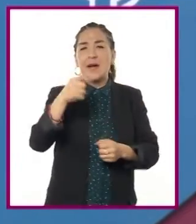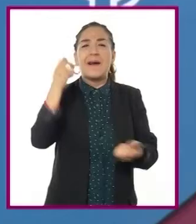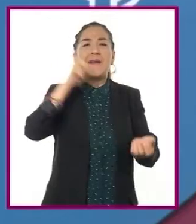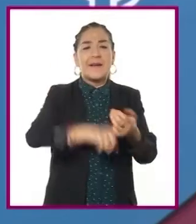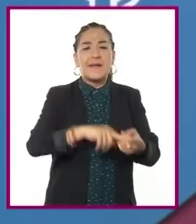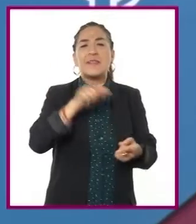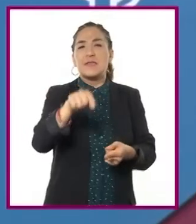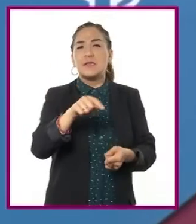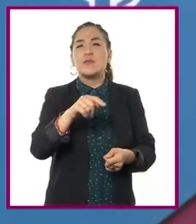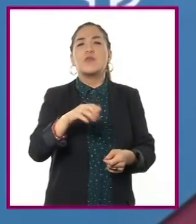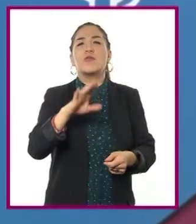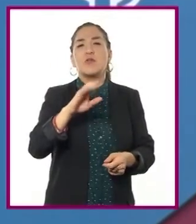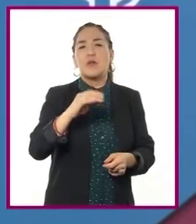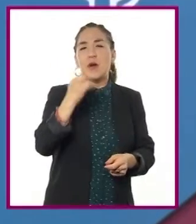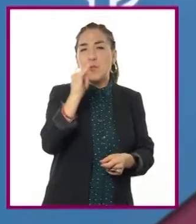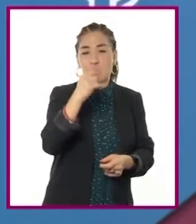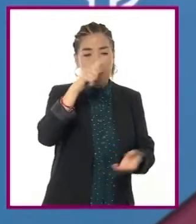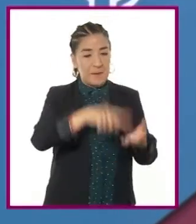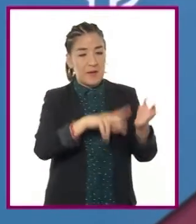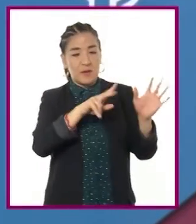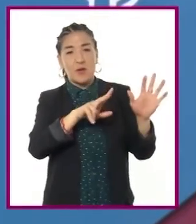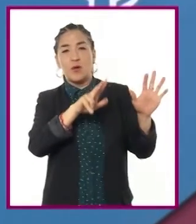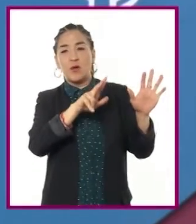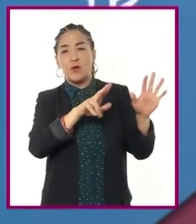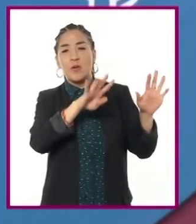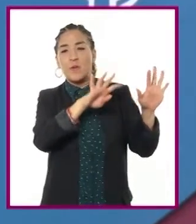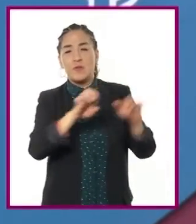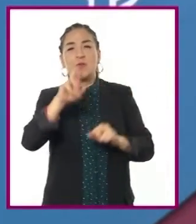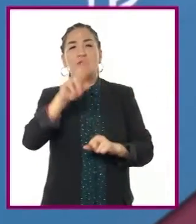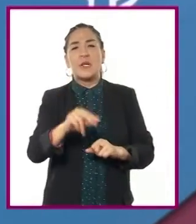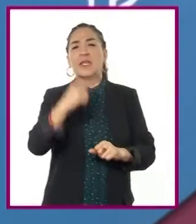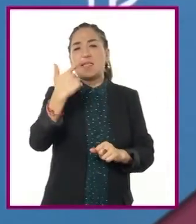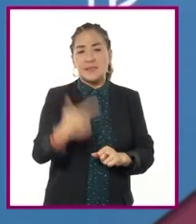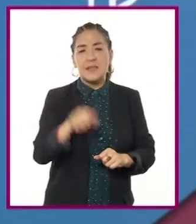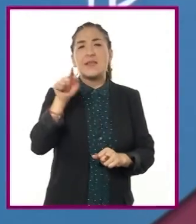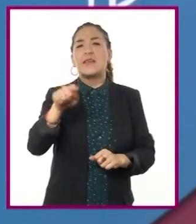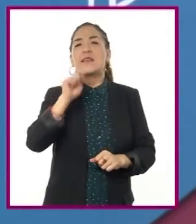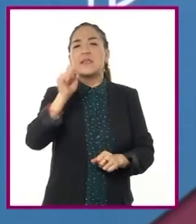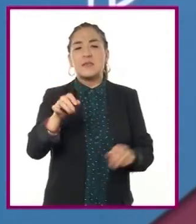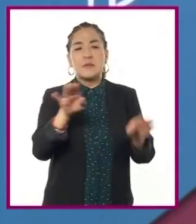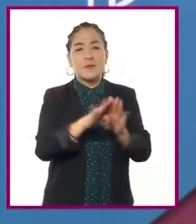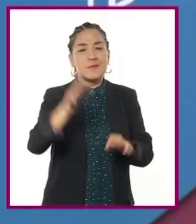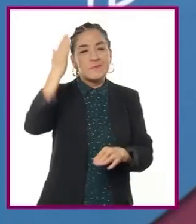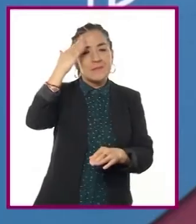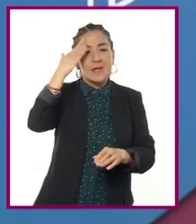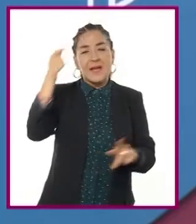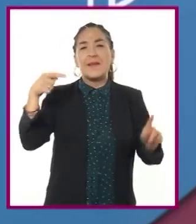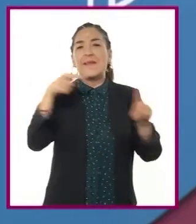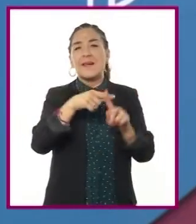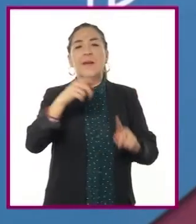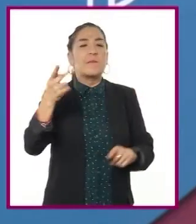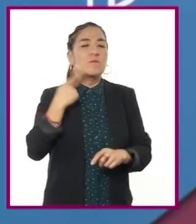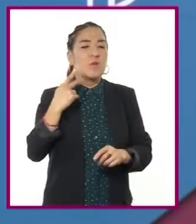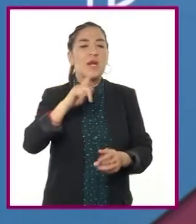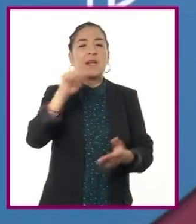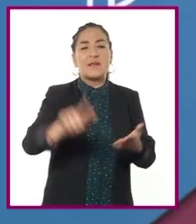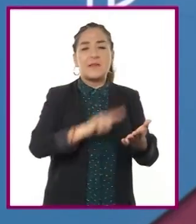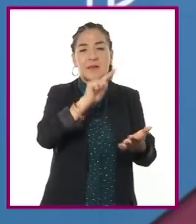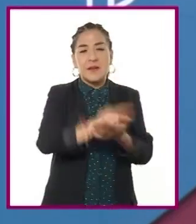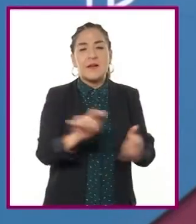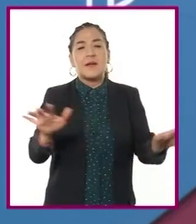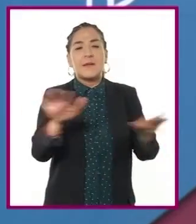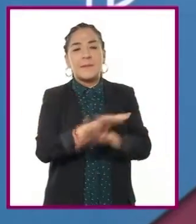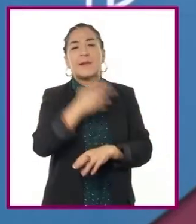junio de 1987, Gorbachov presentó las bases políticas de la reforma económica que